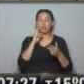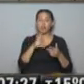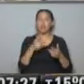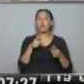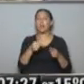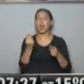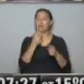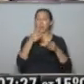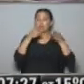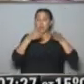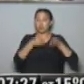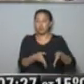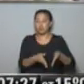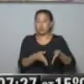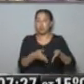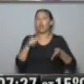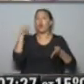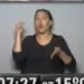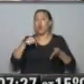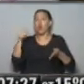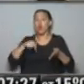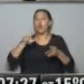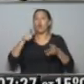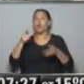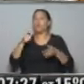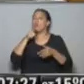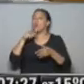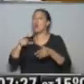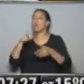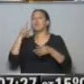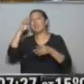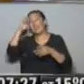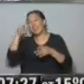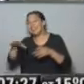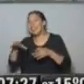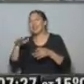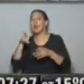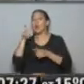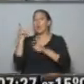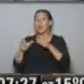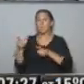su sepultura. En el día de hoy no hay ningún paciente que se requirió internación